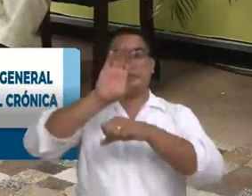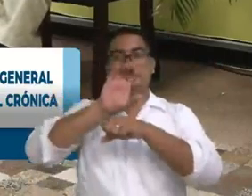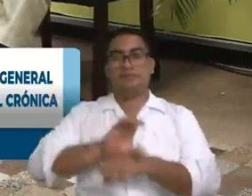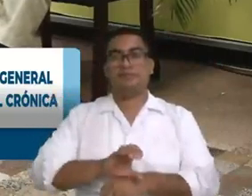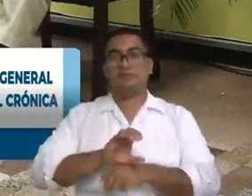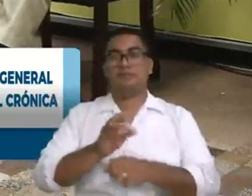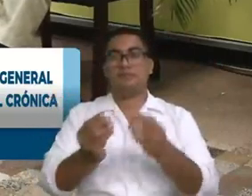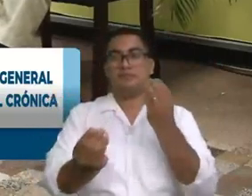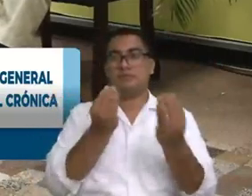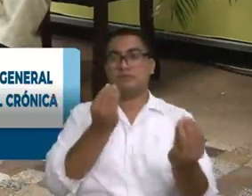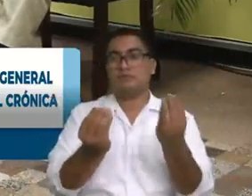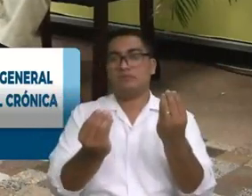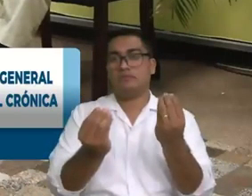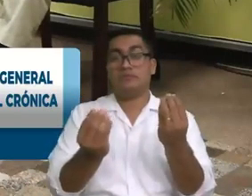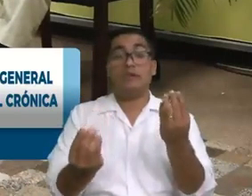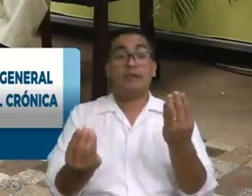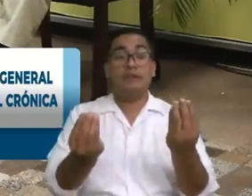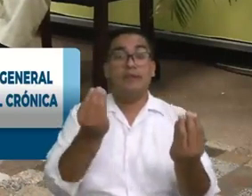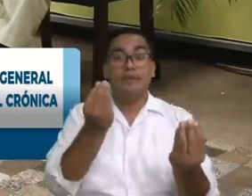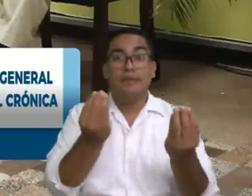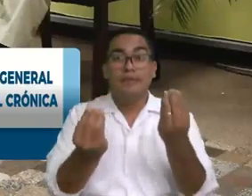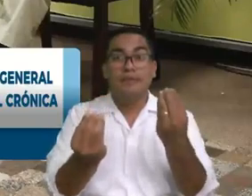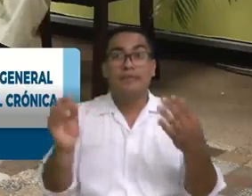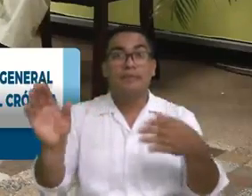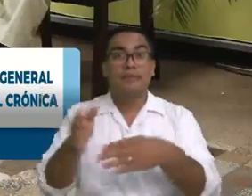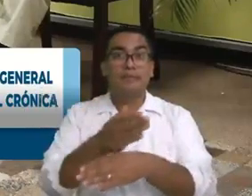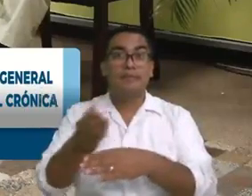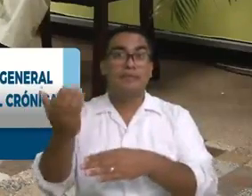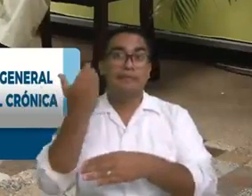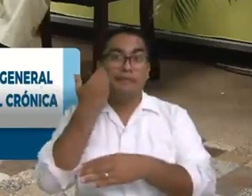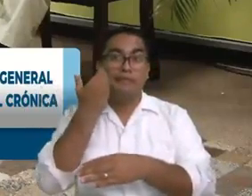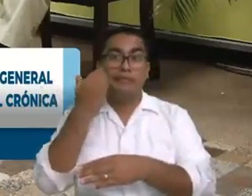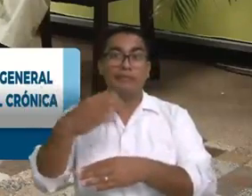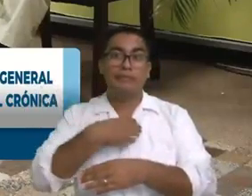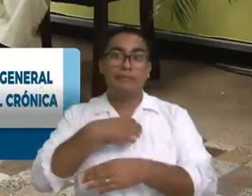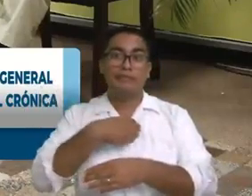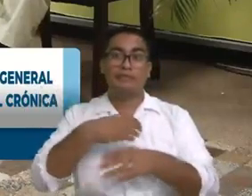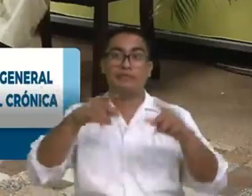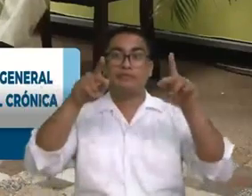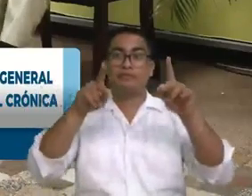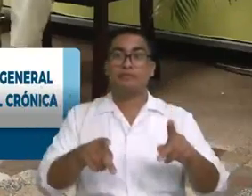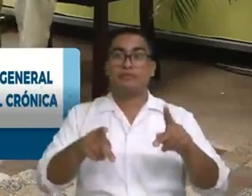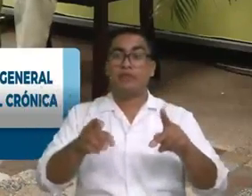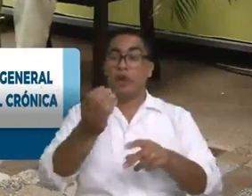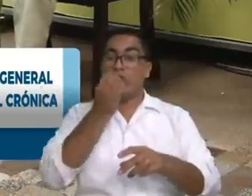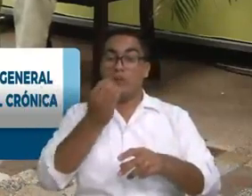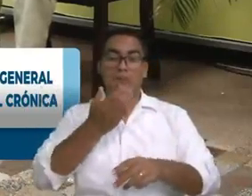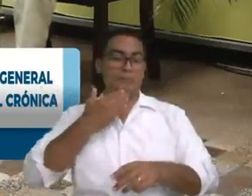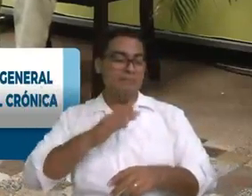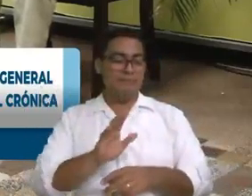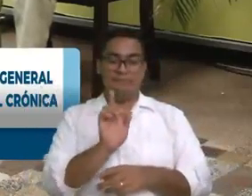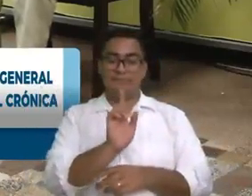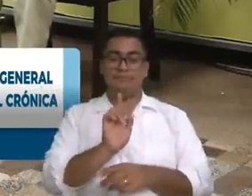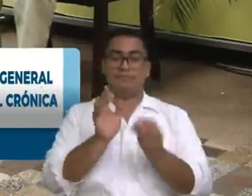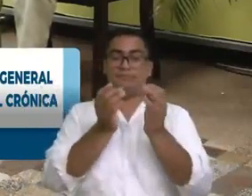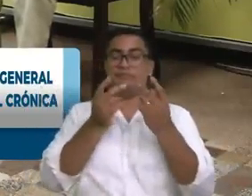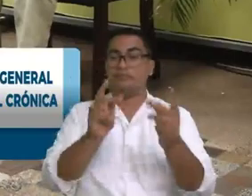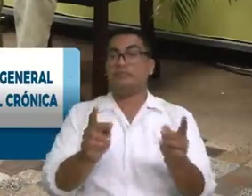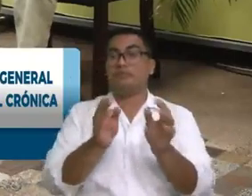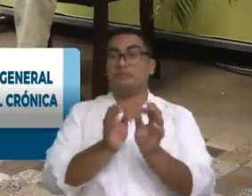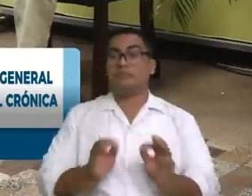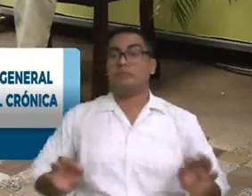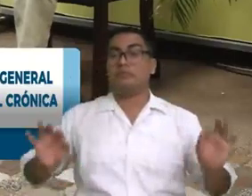tipo de enfermedad o contextura que tenga el paciente. Ningún alimento es malo, pero también no es